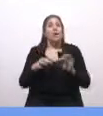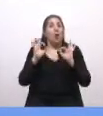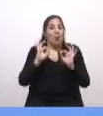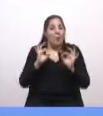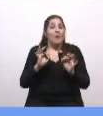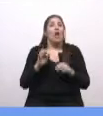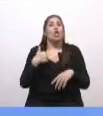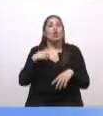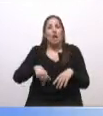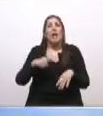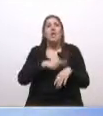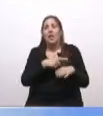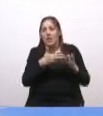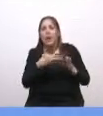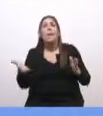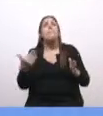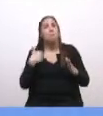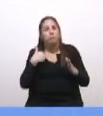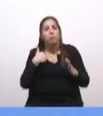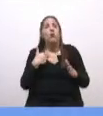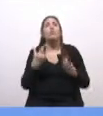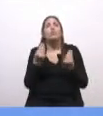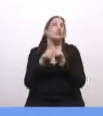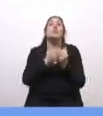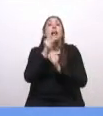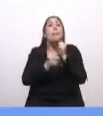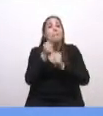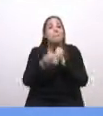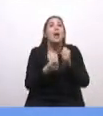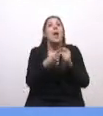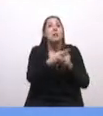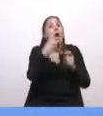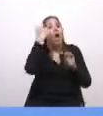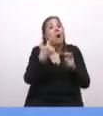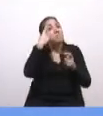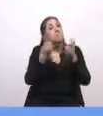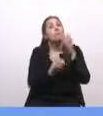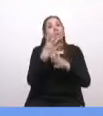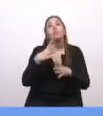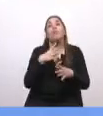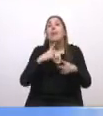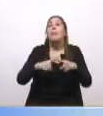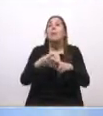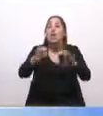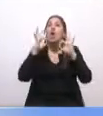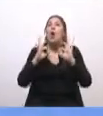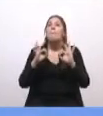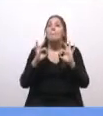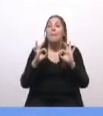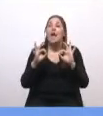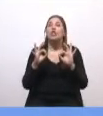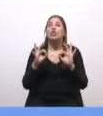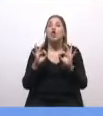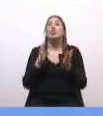este tiempo varias iniciativas de empresas que a pesar de que todavía no tenemos una política integral respecto de esto que impulse